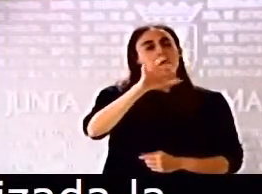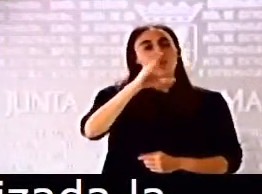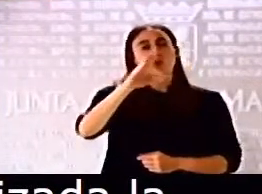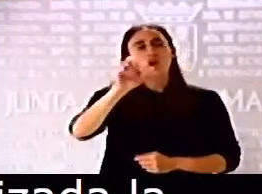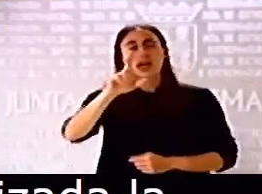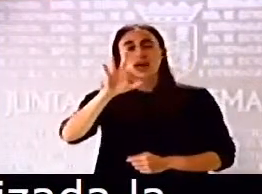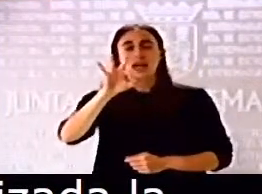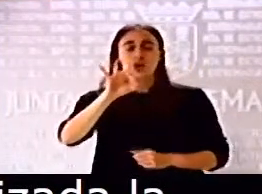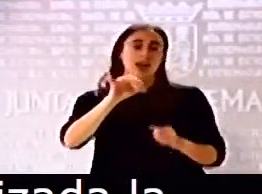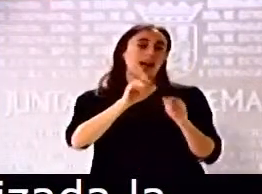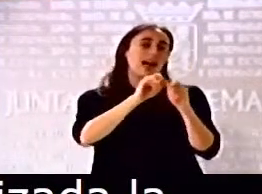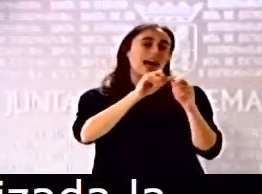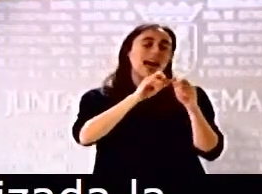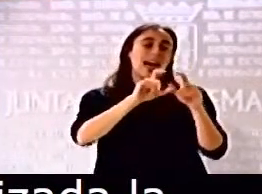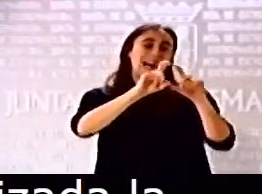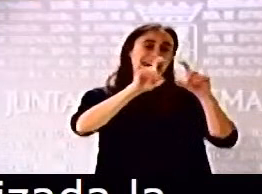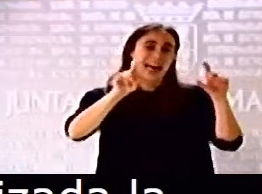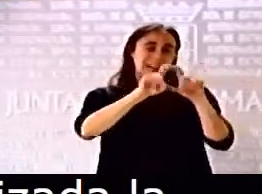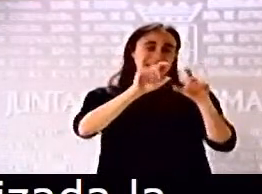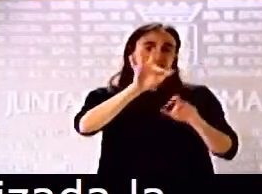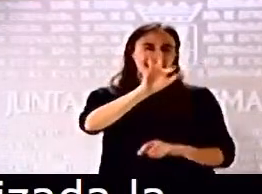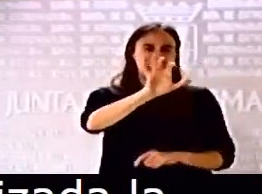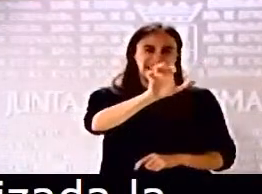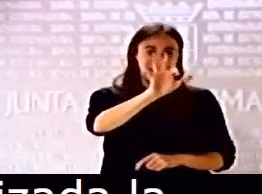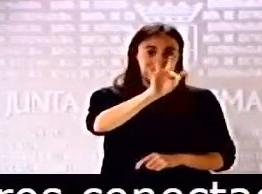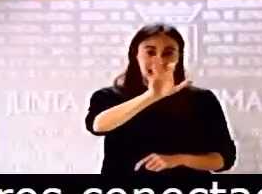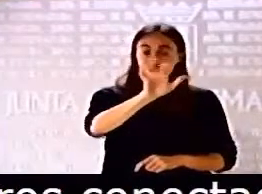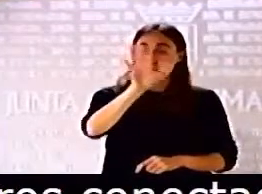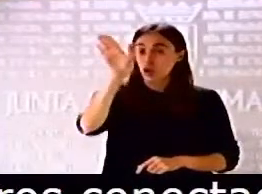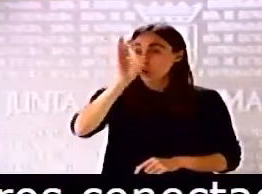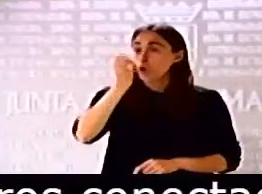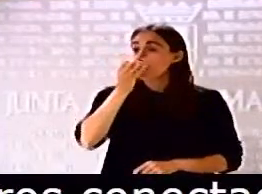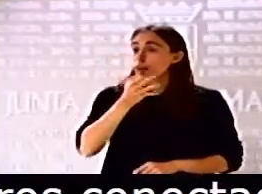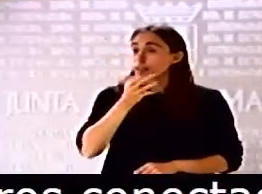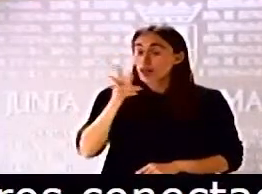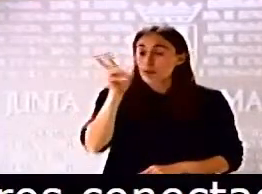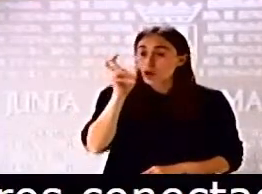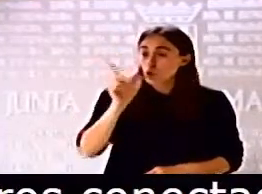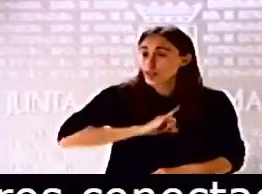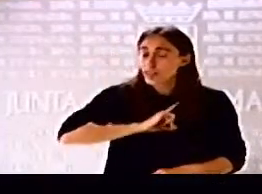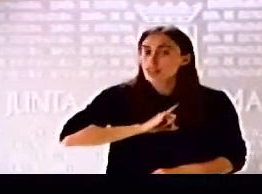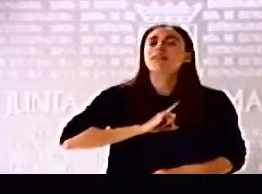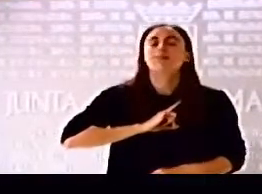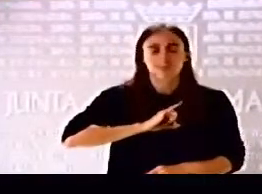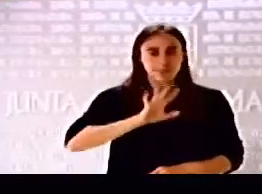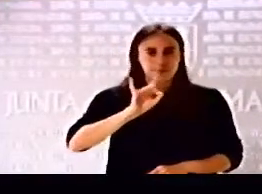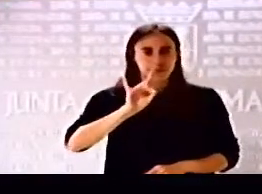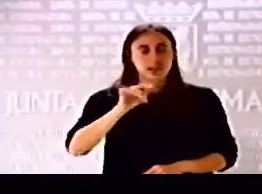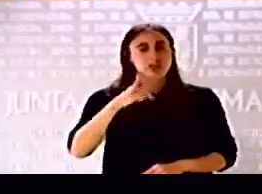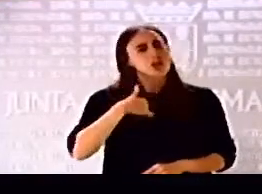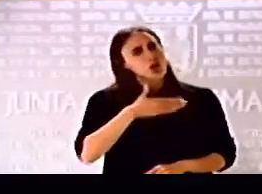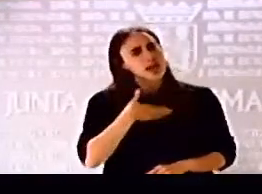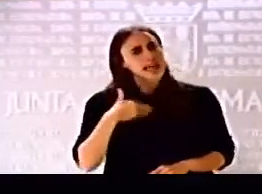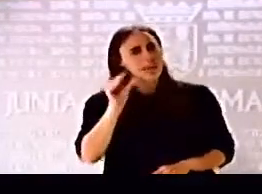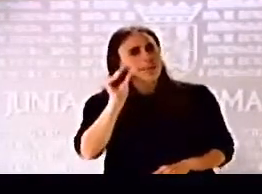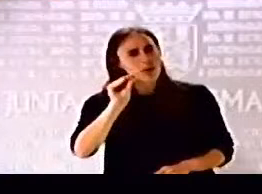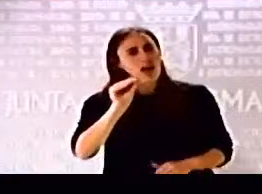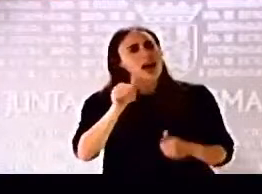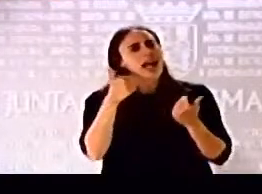buenas tardes. ¿Me escucháis? ¿Hola? Sí, Pablo. Sí. Quería preguntarle al consejero.